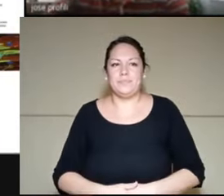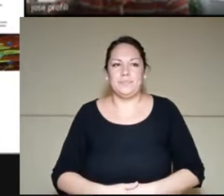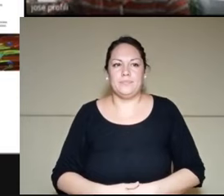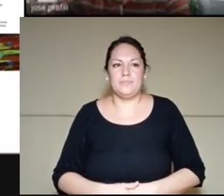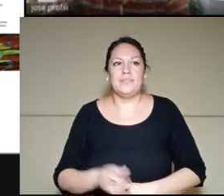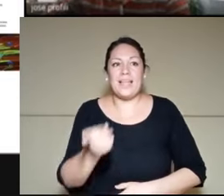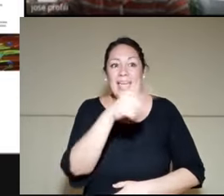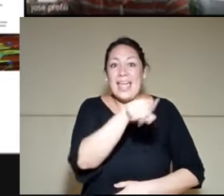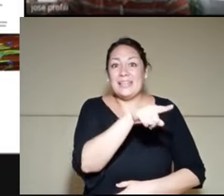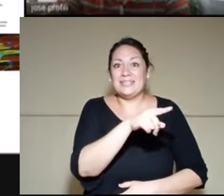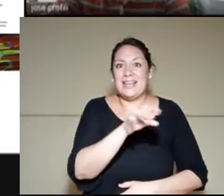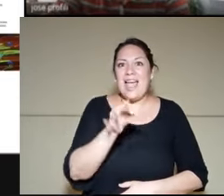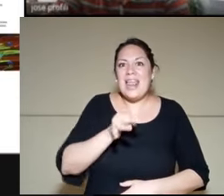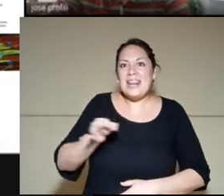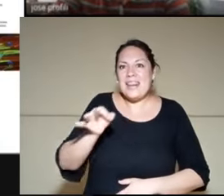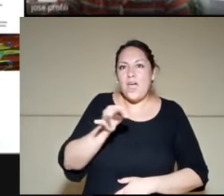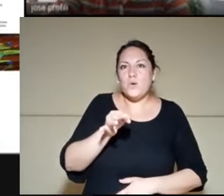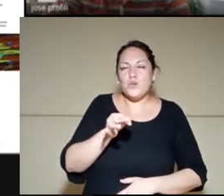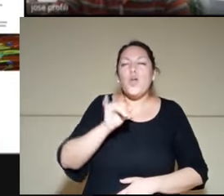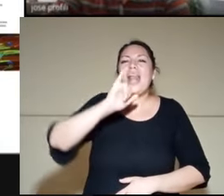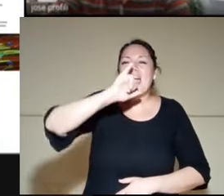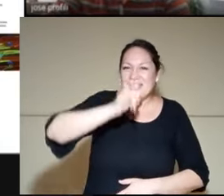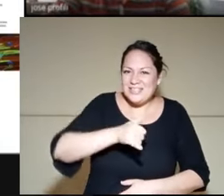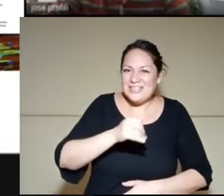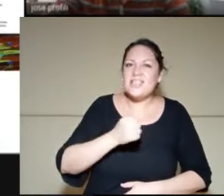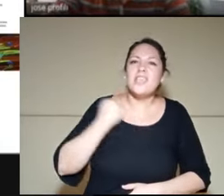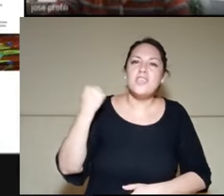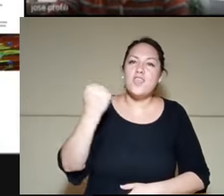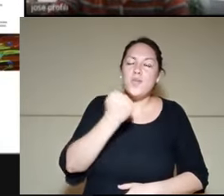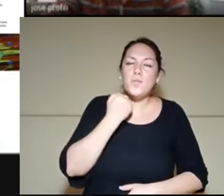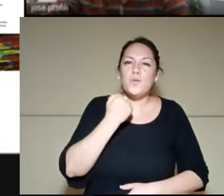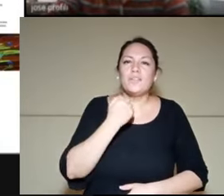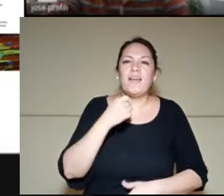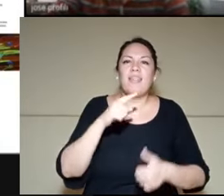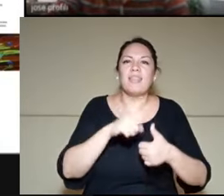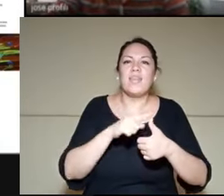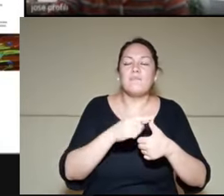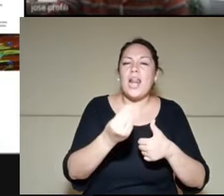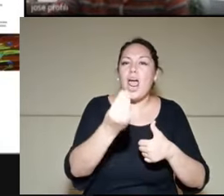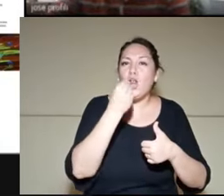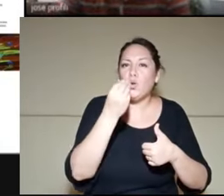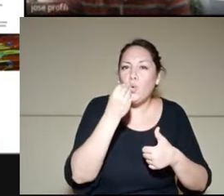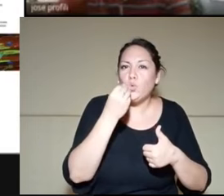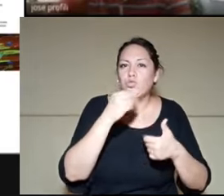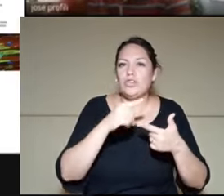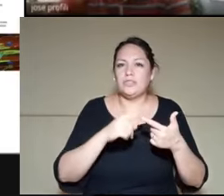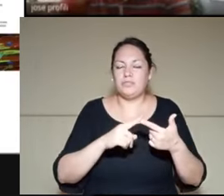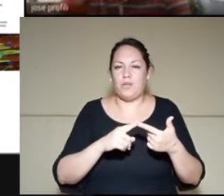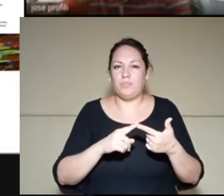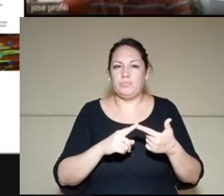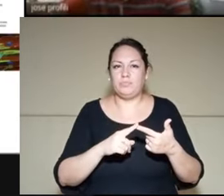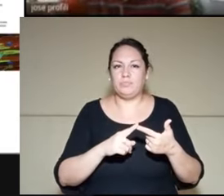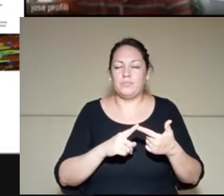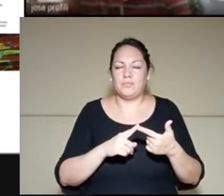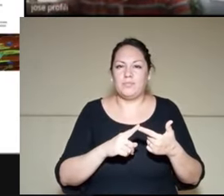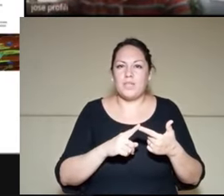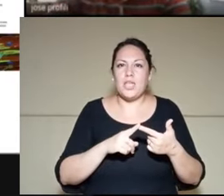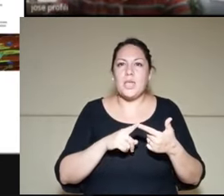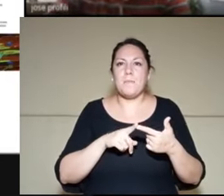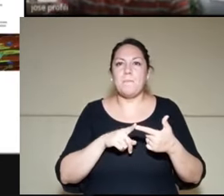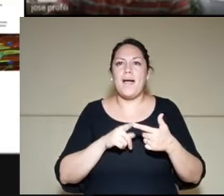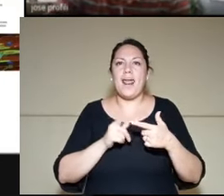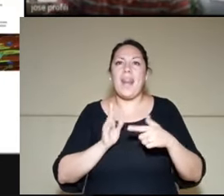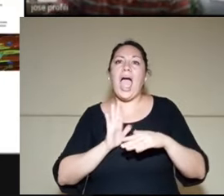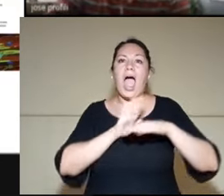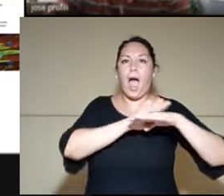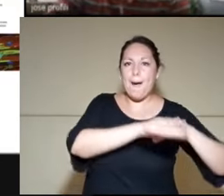Pero estas neuronas de la glía, ven, células de la glía, son importantes para la nutrición de las neuronas